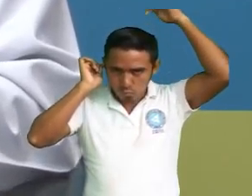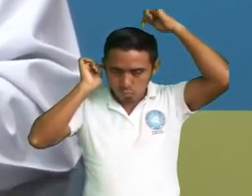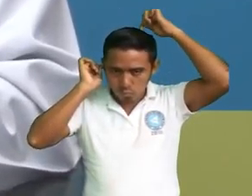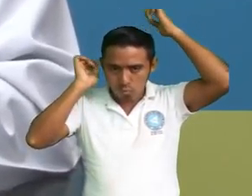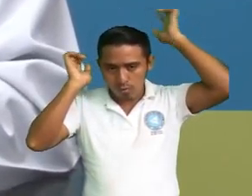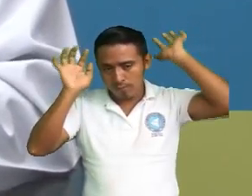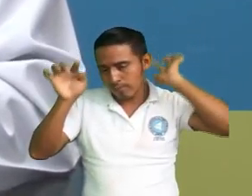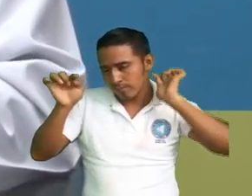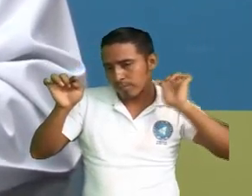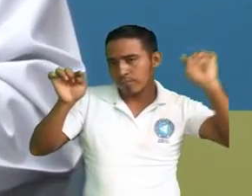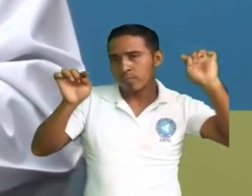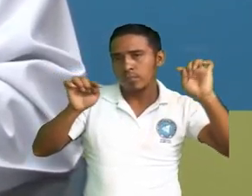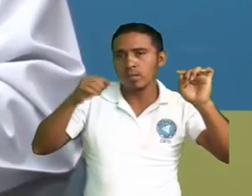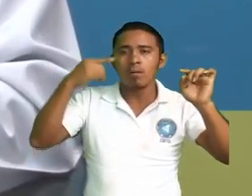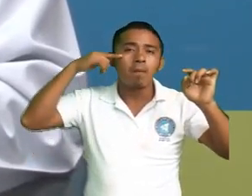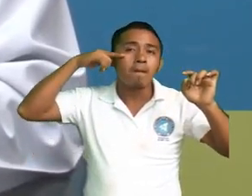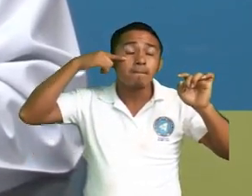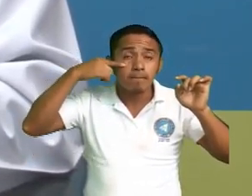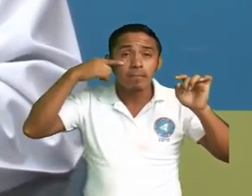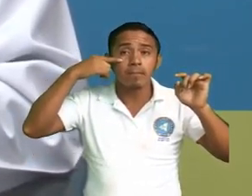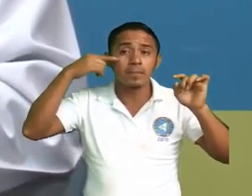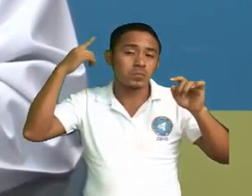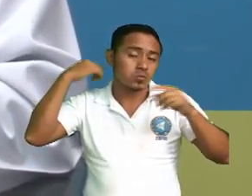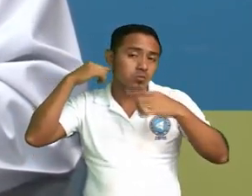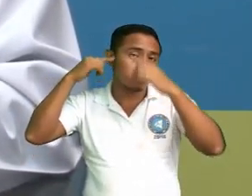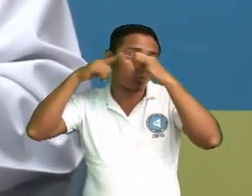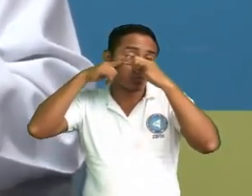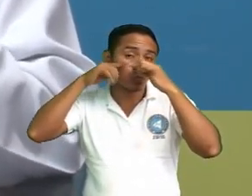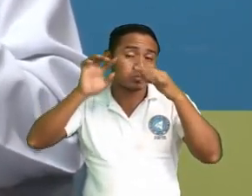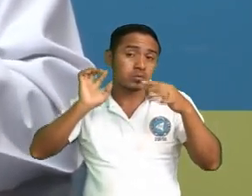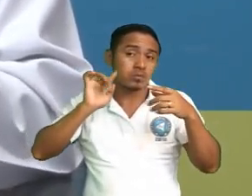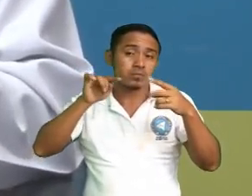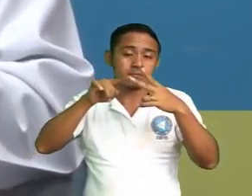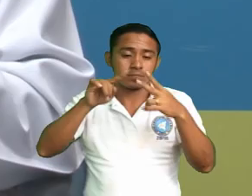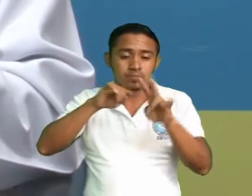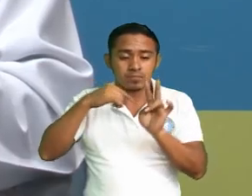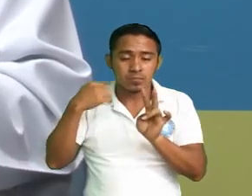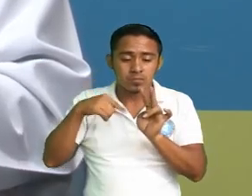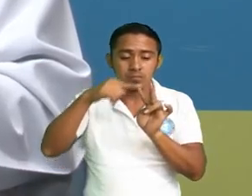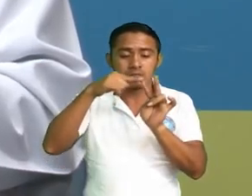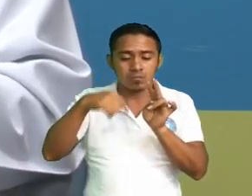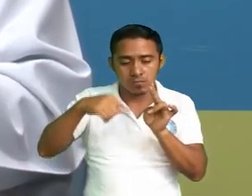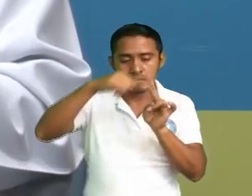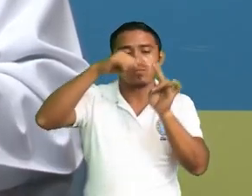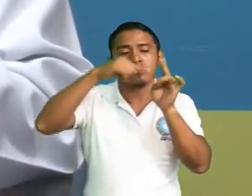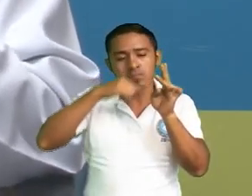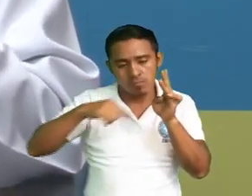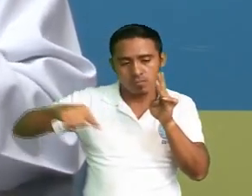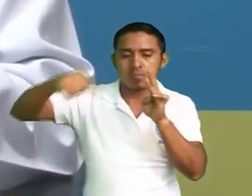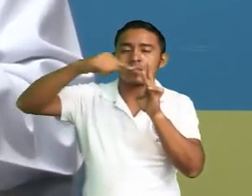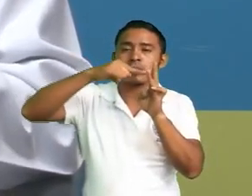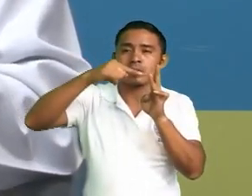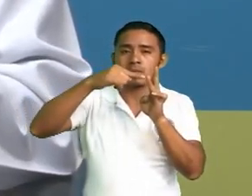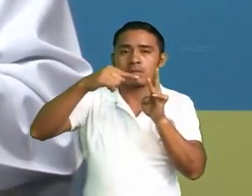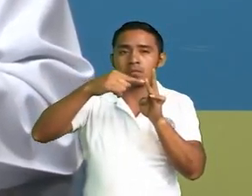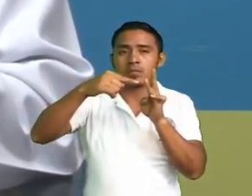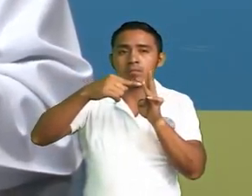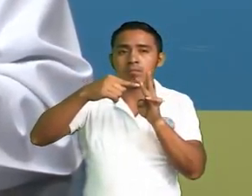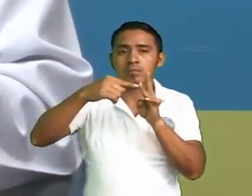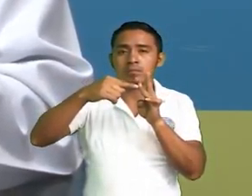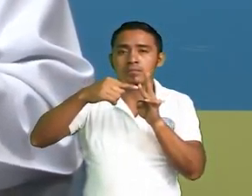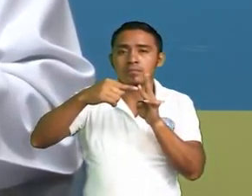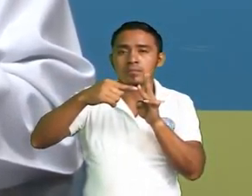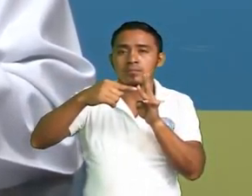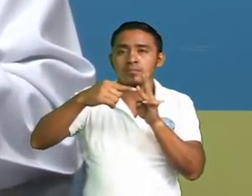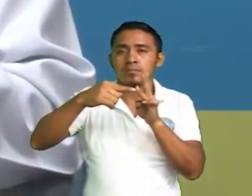sistema que se llama la visión, ¿ves? Hay otra conexión que hace el oído, que